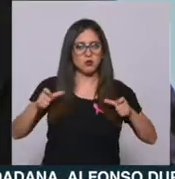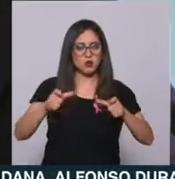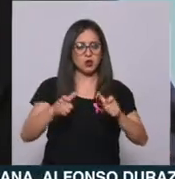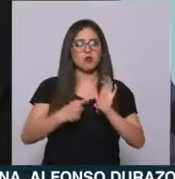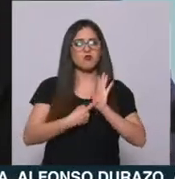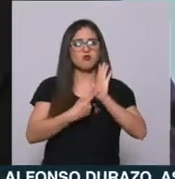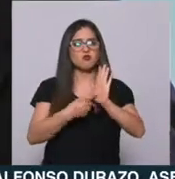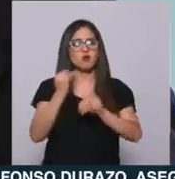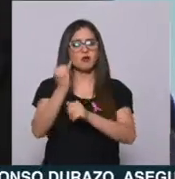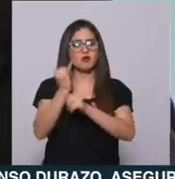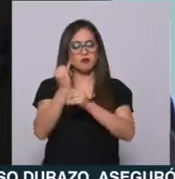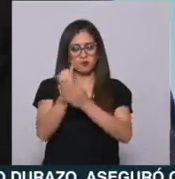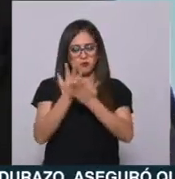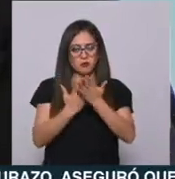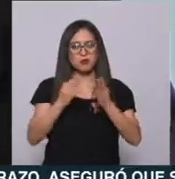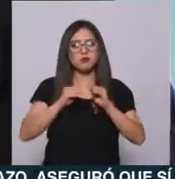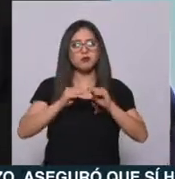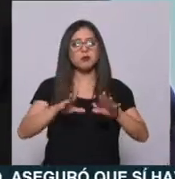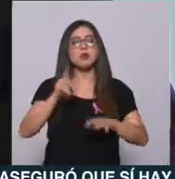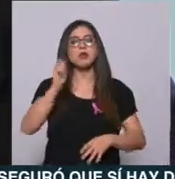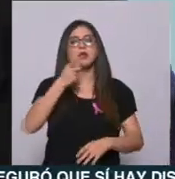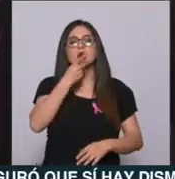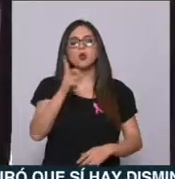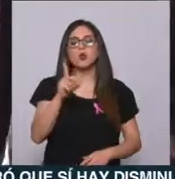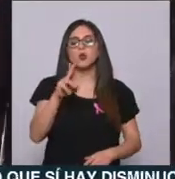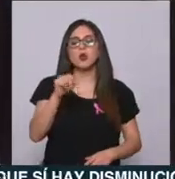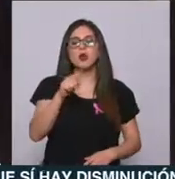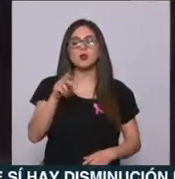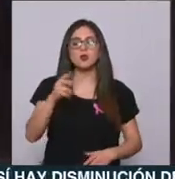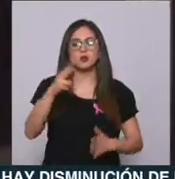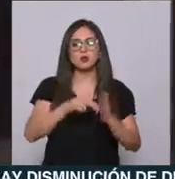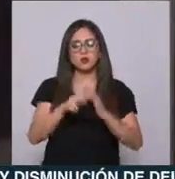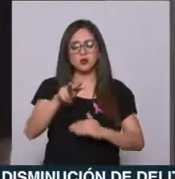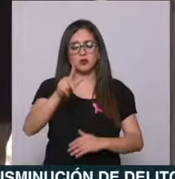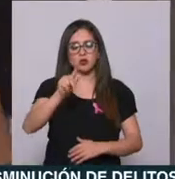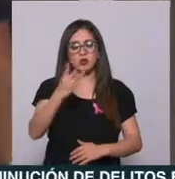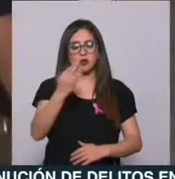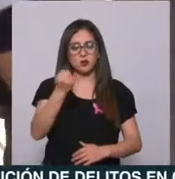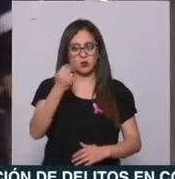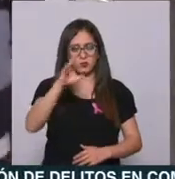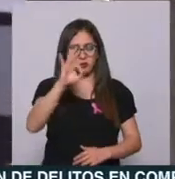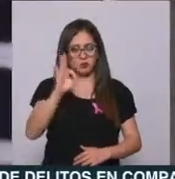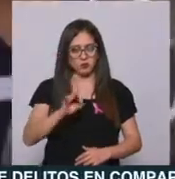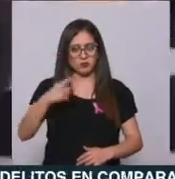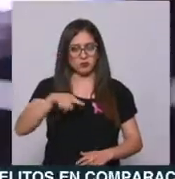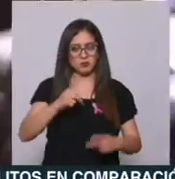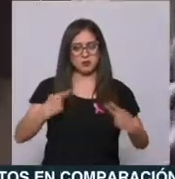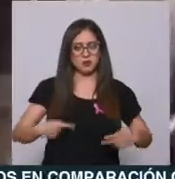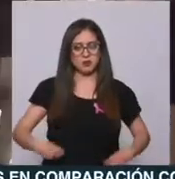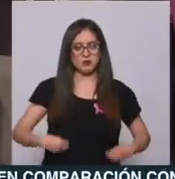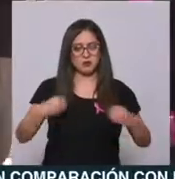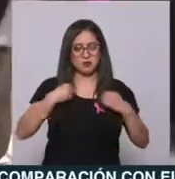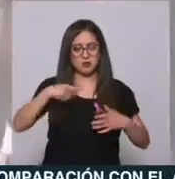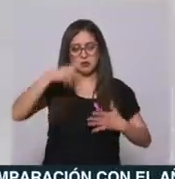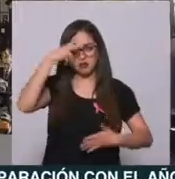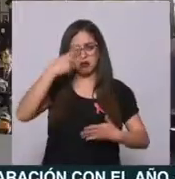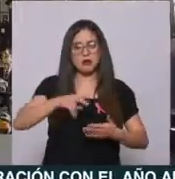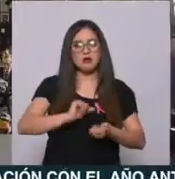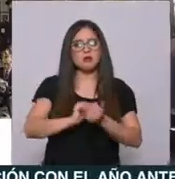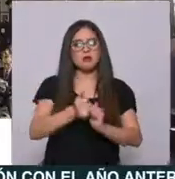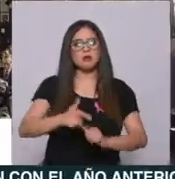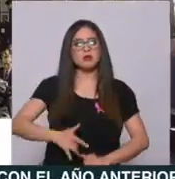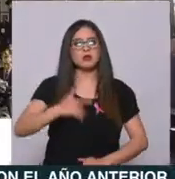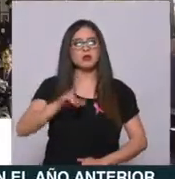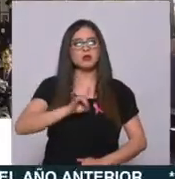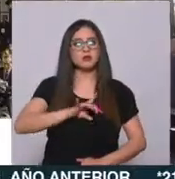informe, Durazo Montaño explicó que en 2018 el 79% de los mexicanos dijo vivir con miedo.